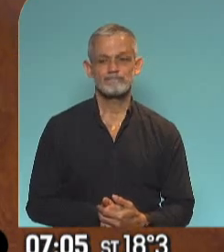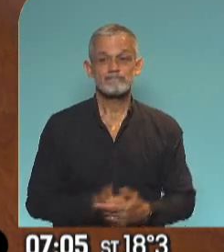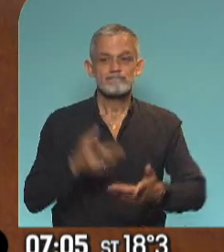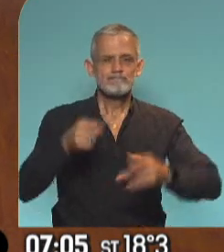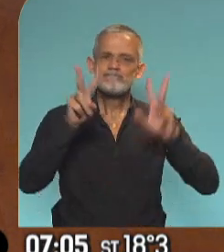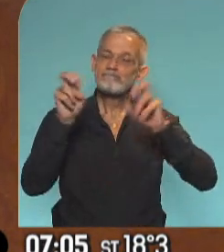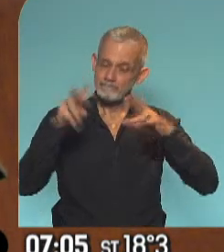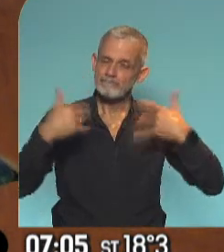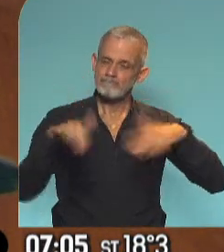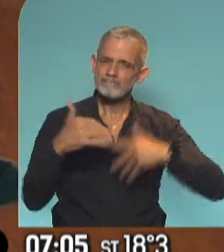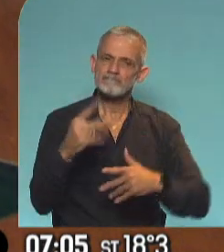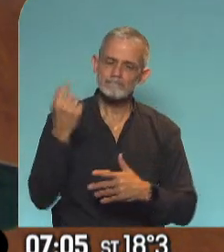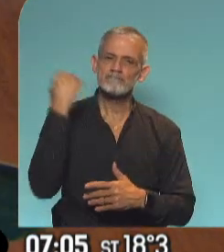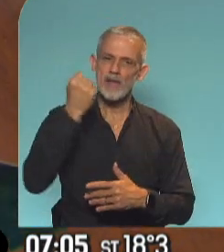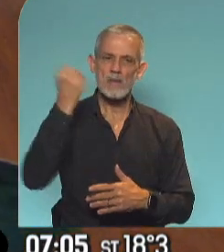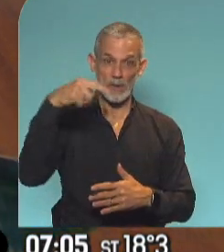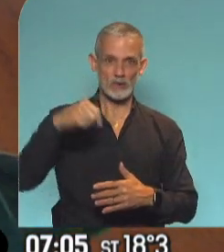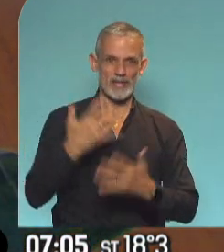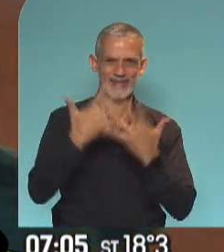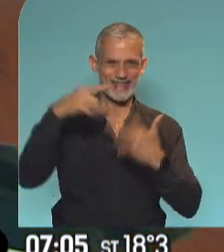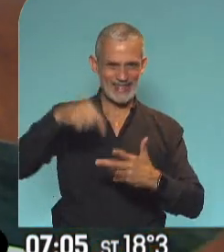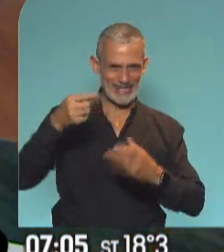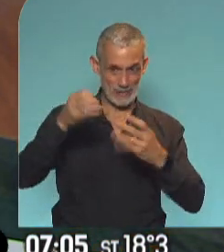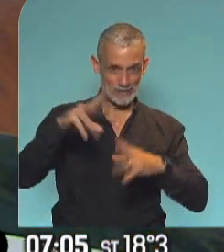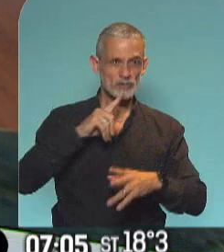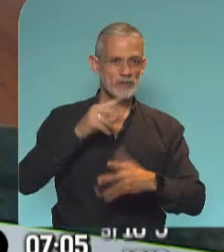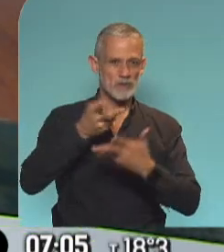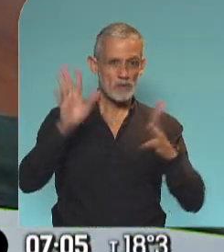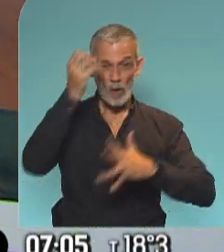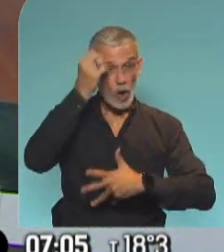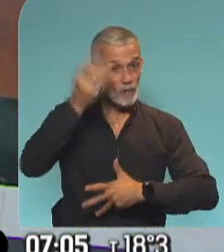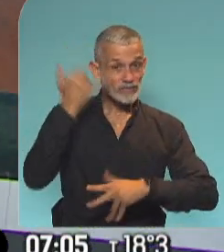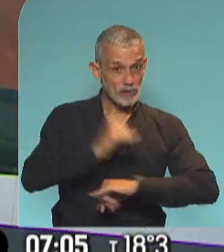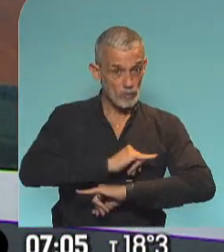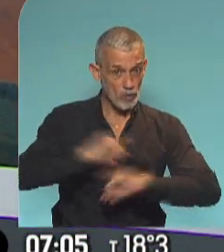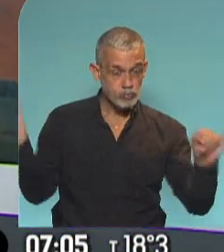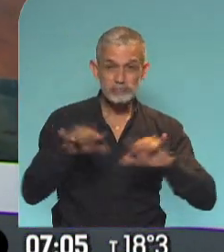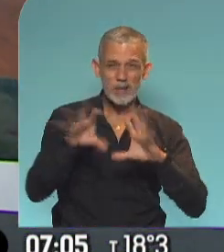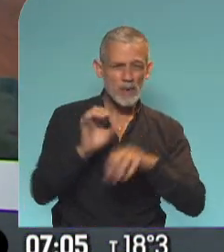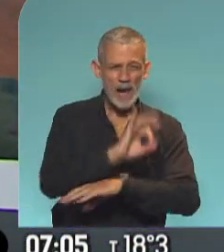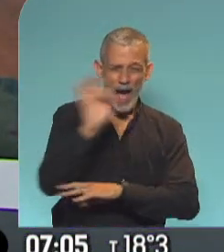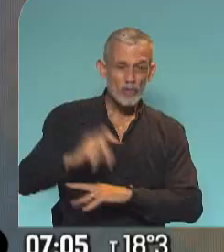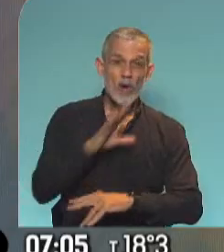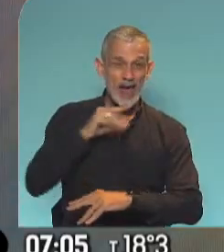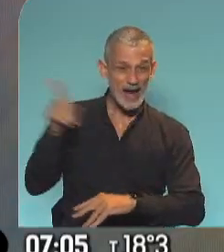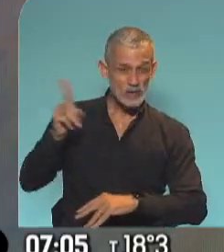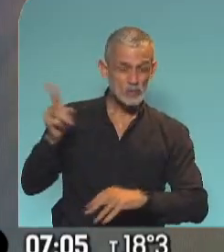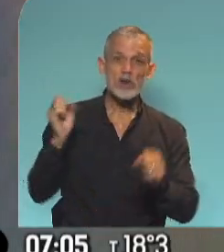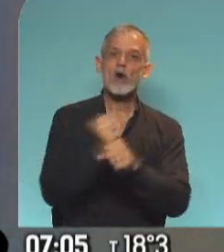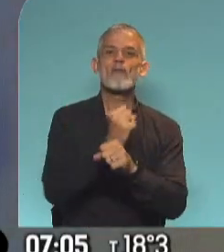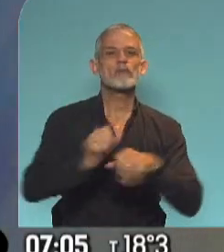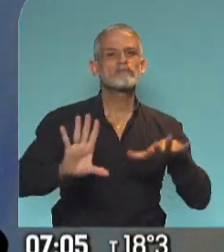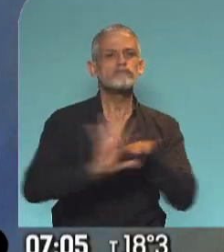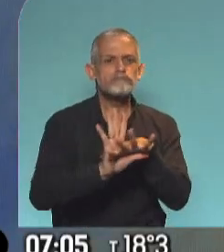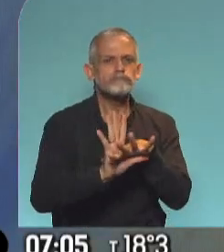Es uno de los temas del día, así comenzamos esta primera edición de noticias, el anuncio oficial que llegó muy temprano a la madrugada desde Rusia,